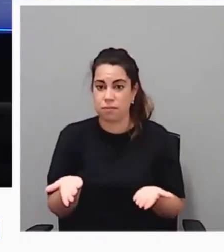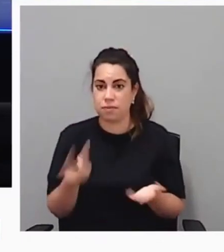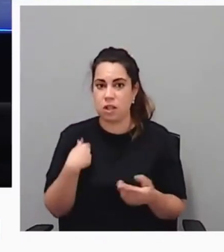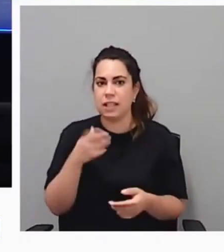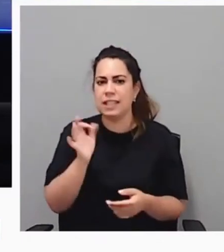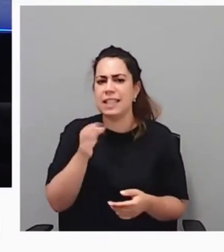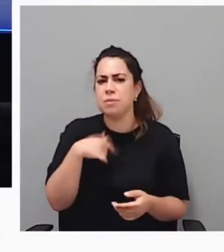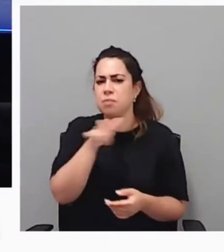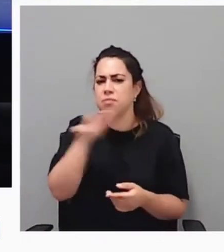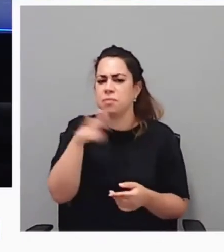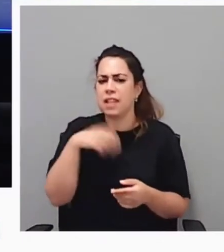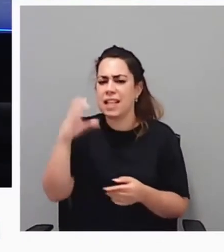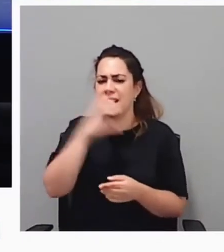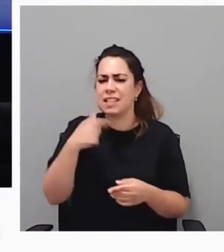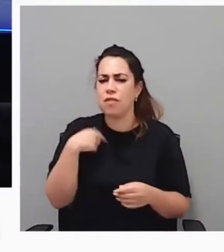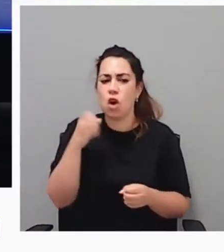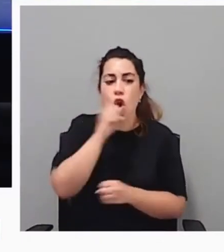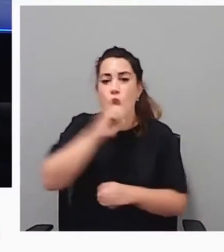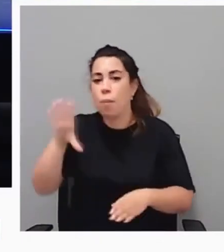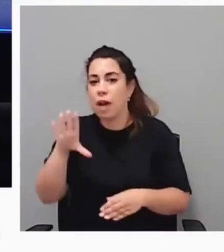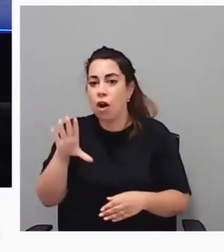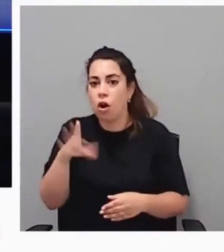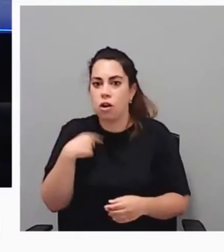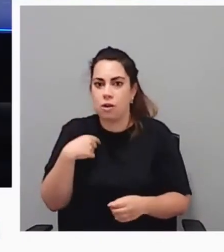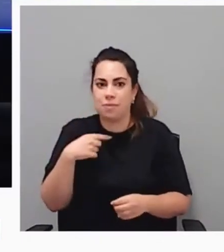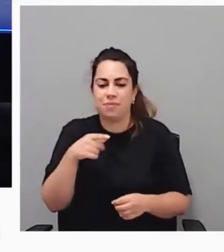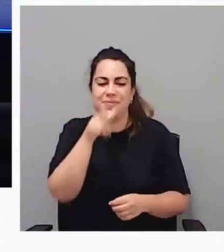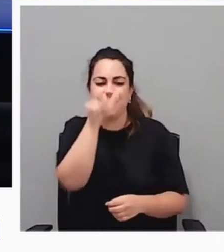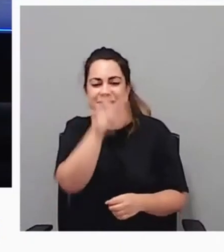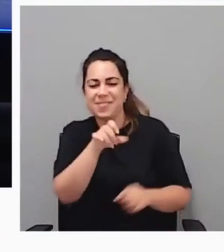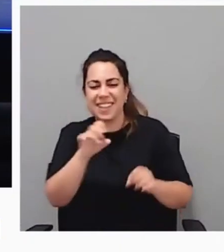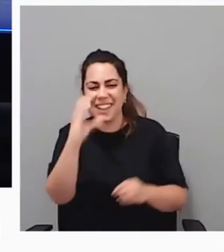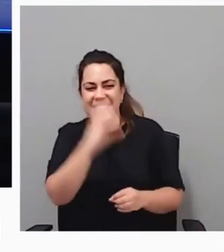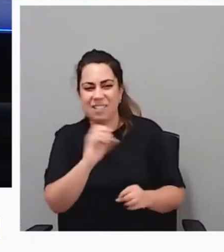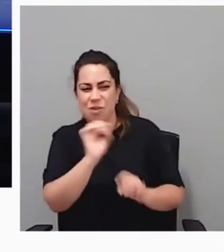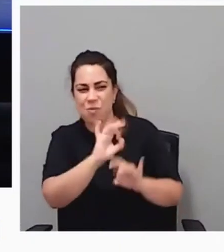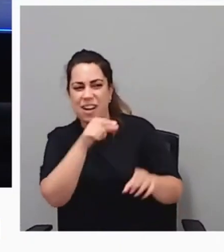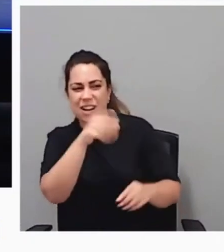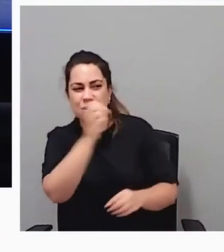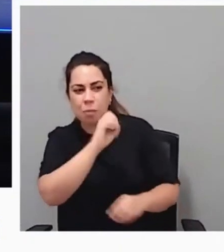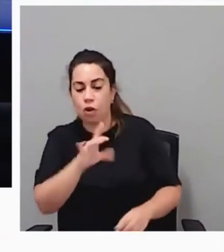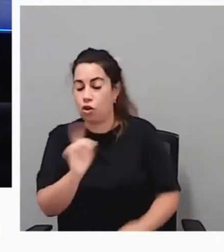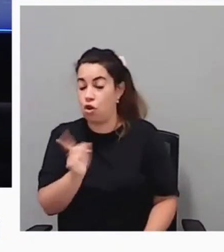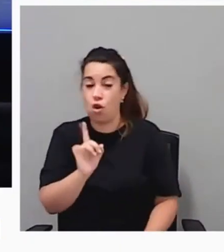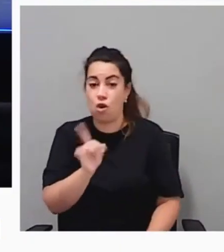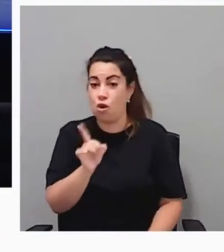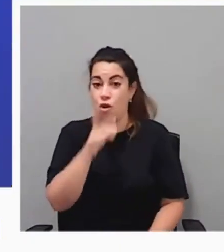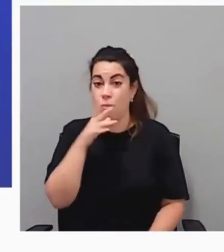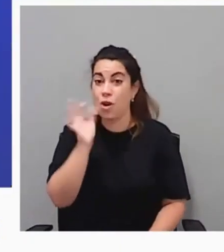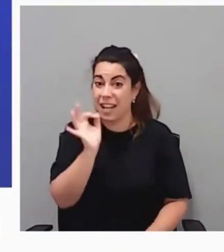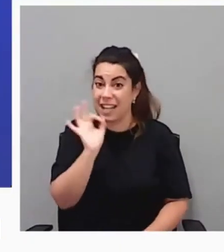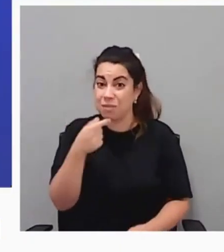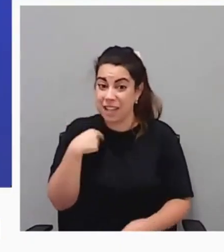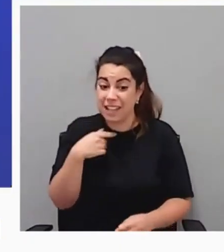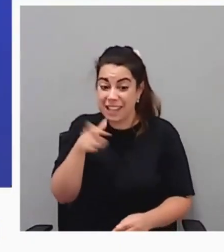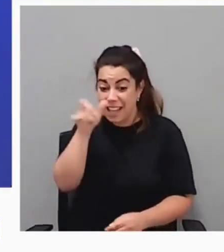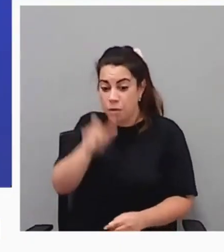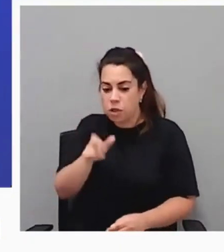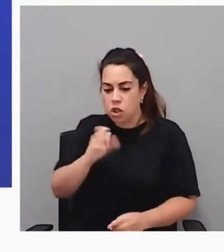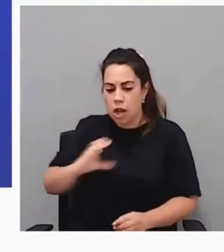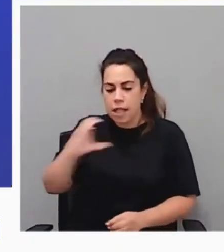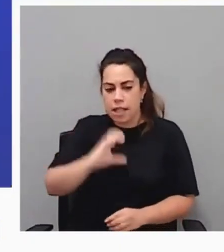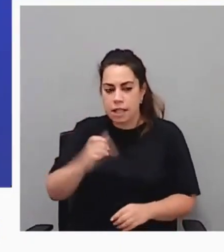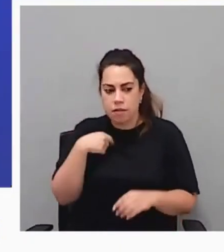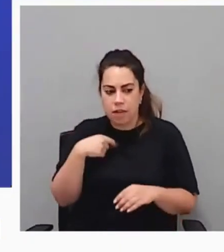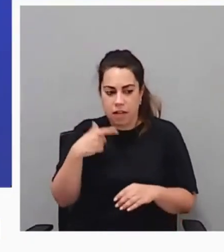son los más eminentes, porque los mejores científicos suelen irse de la carrera científica frustrados porque no pueden